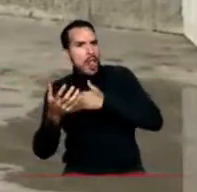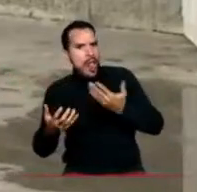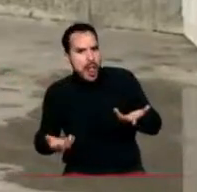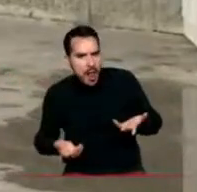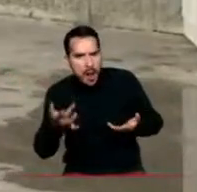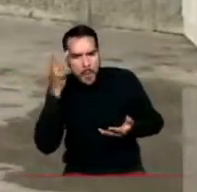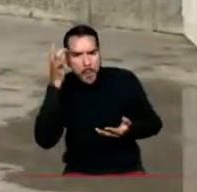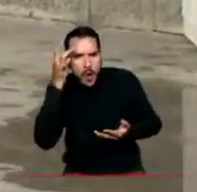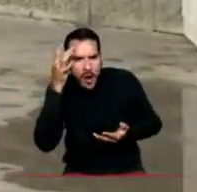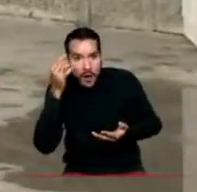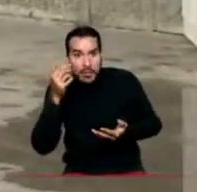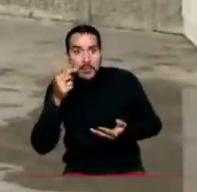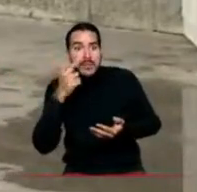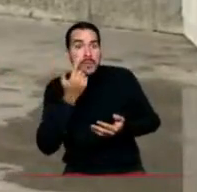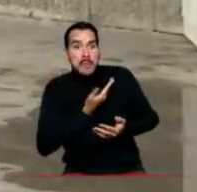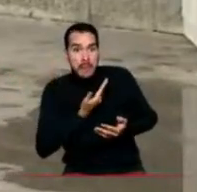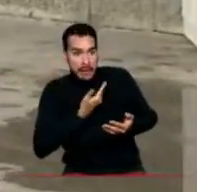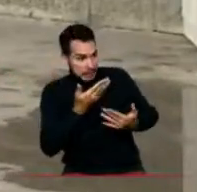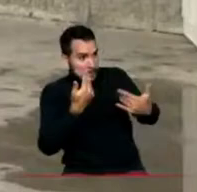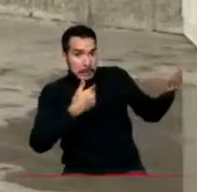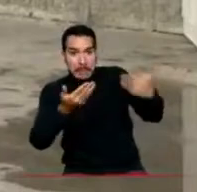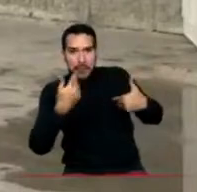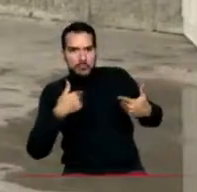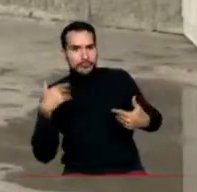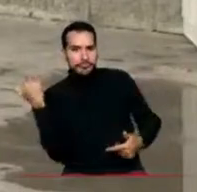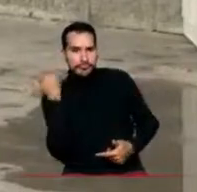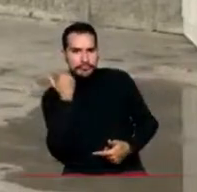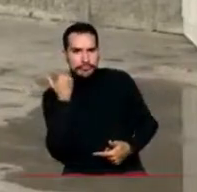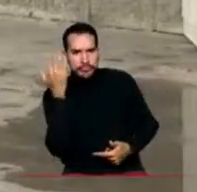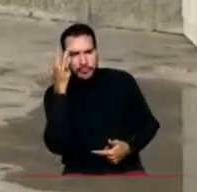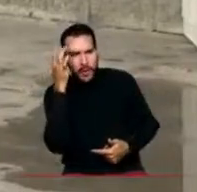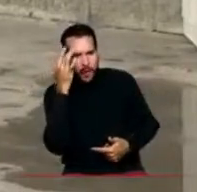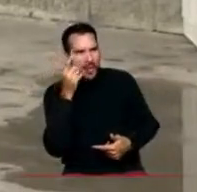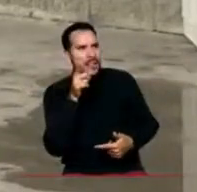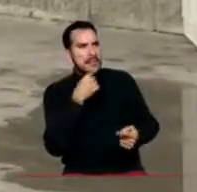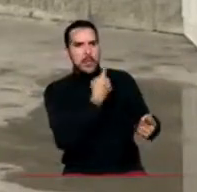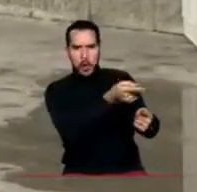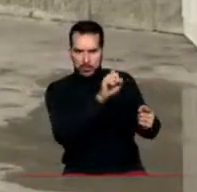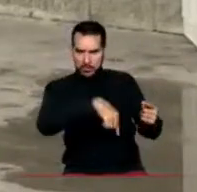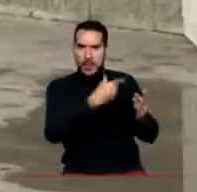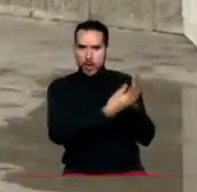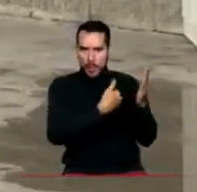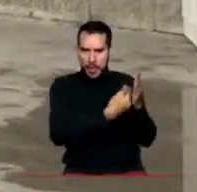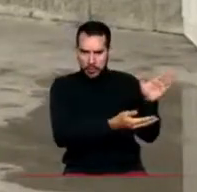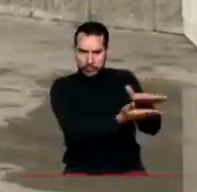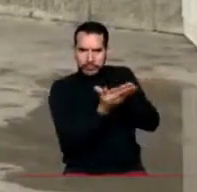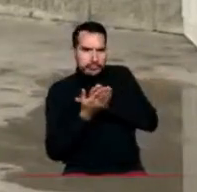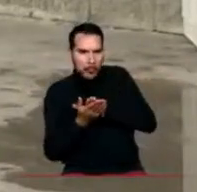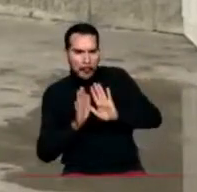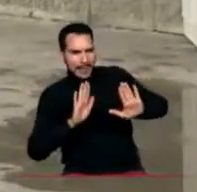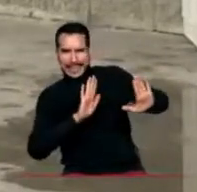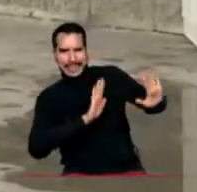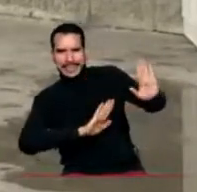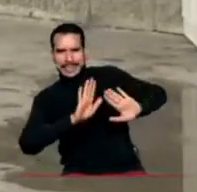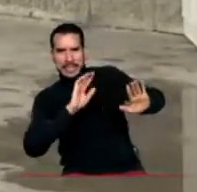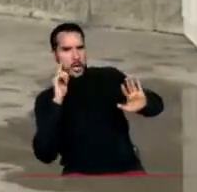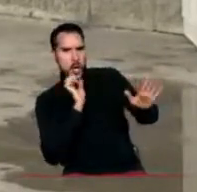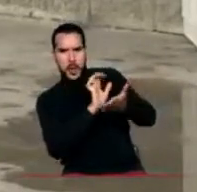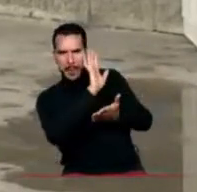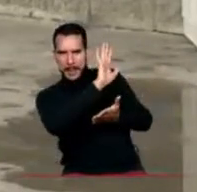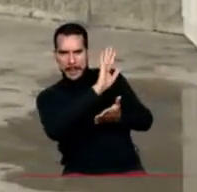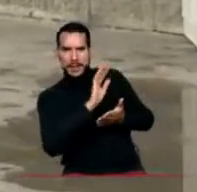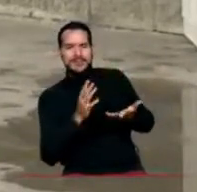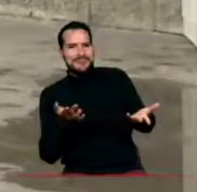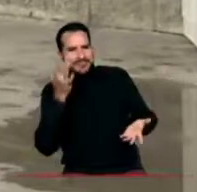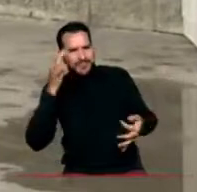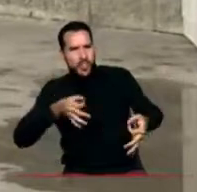semana pasada, pero está suspendida la recepción de los documentos. Así que esperamos en nuestra emisión de mañana tener respuesta de